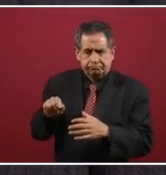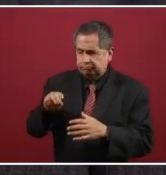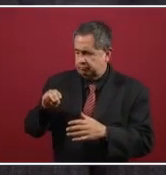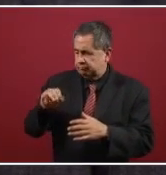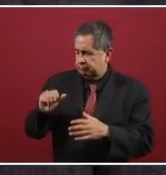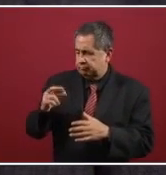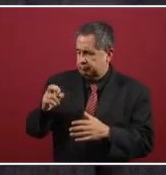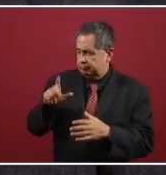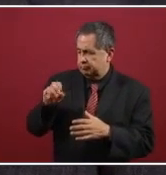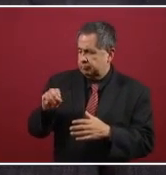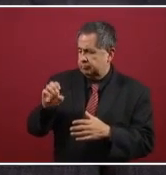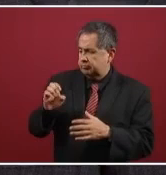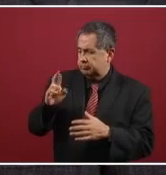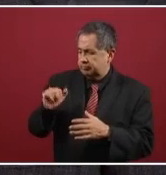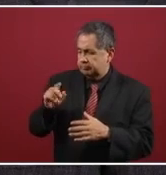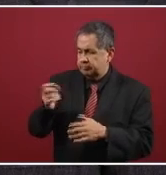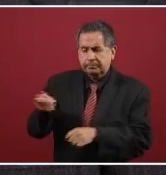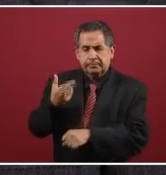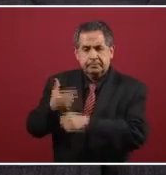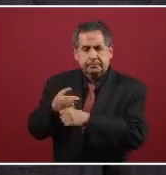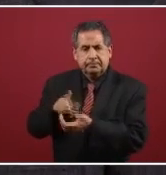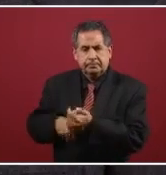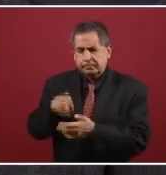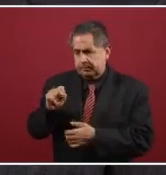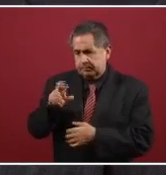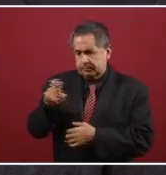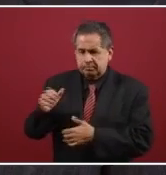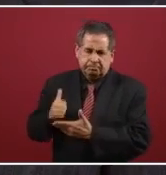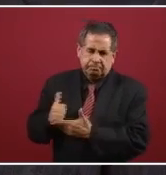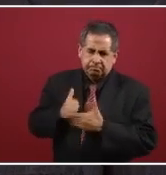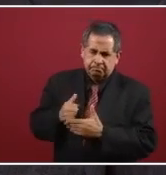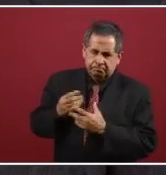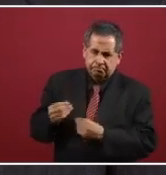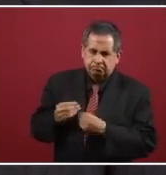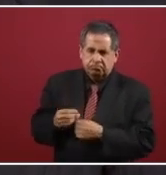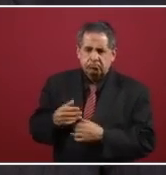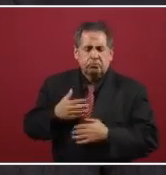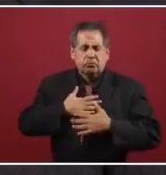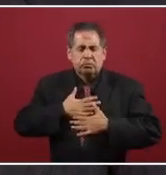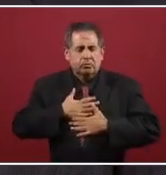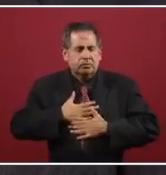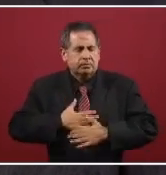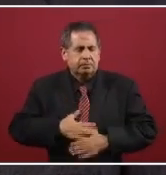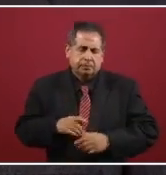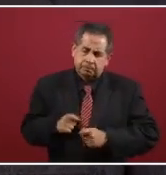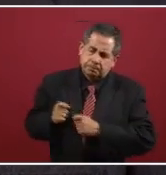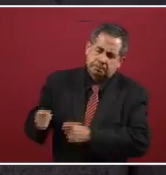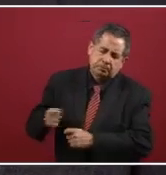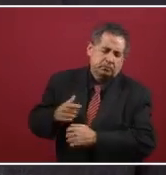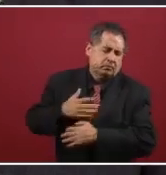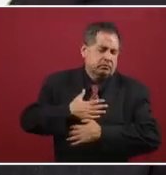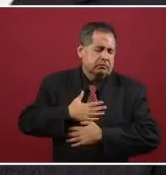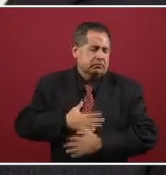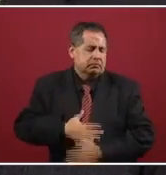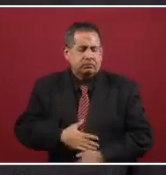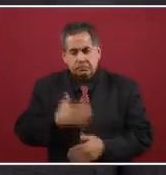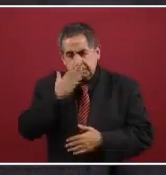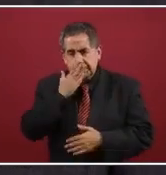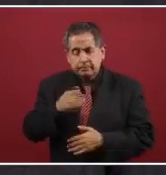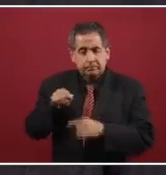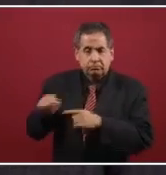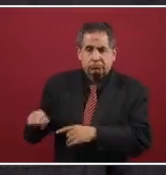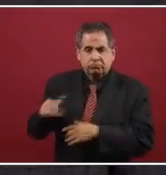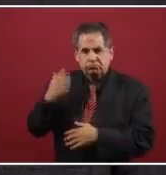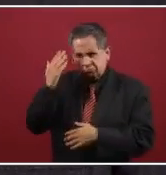Marcelo Ebrard como secretario de Relaciones Exteriores. Me ayuda mucho, descanso mucho en